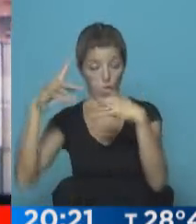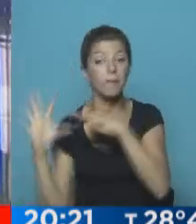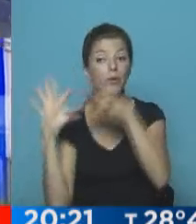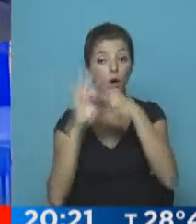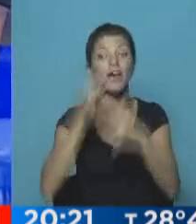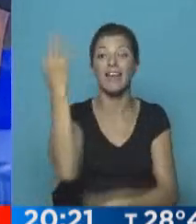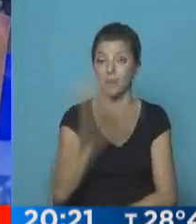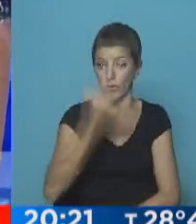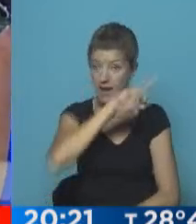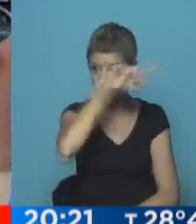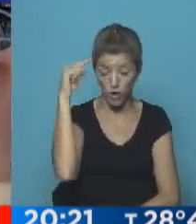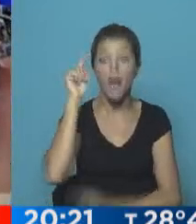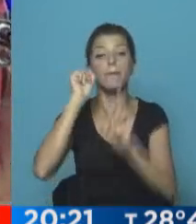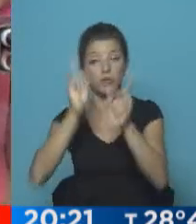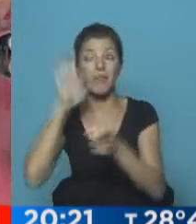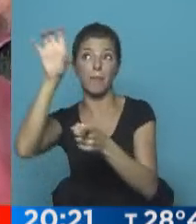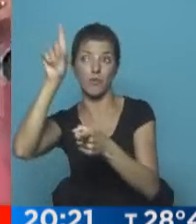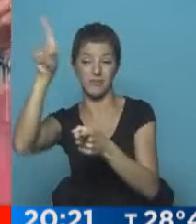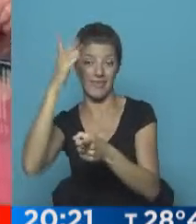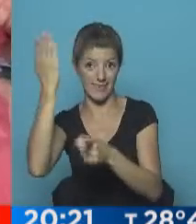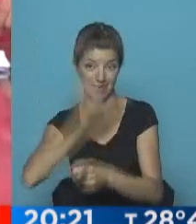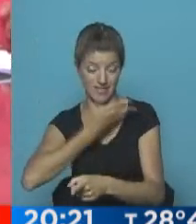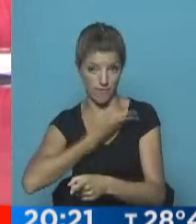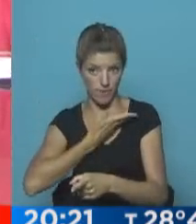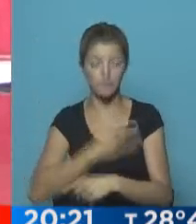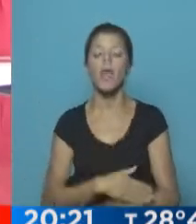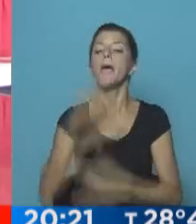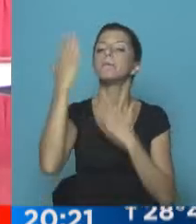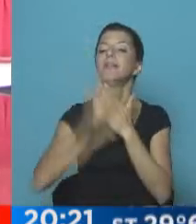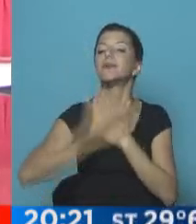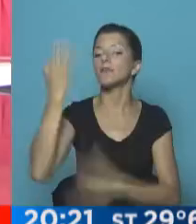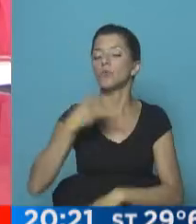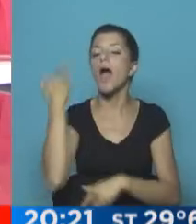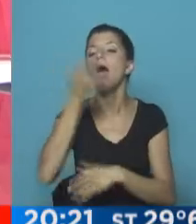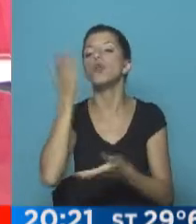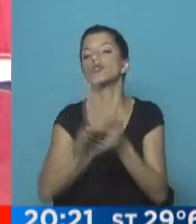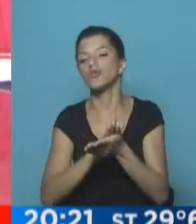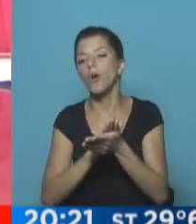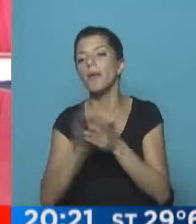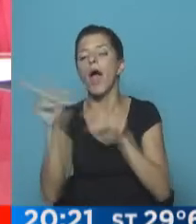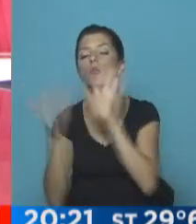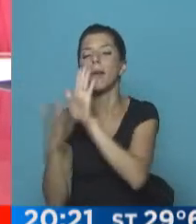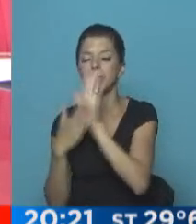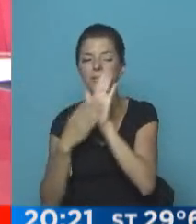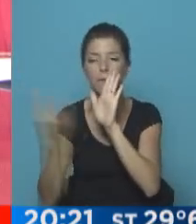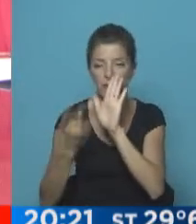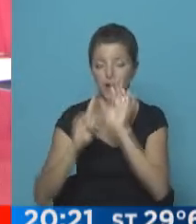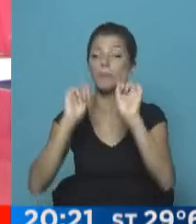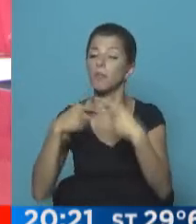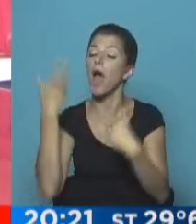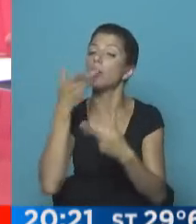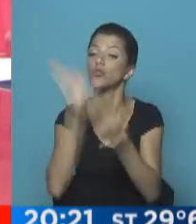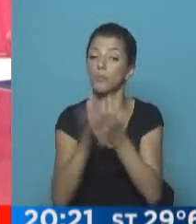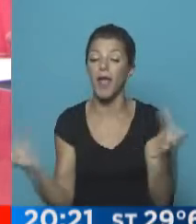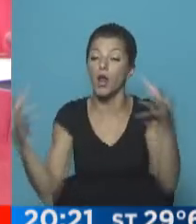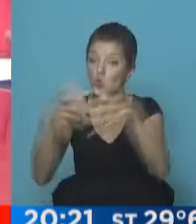Buenos Aires, sino también de la propia Santa Fe. Estuvo la ministra Patricia Bullrich, habló de las pistas falsas, pero también habló del equipo, del trabajo conjunto,